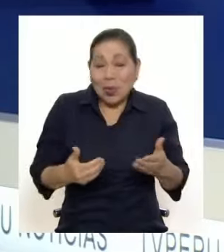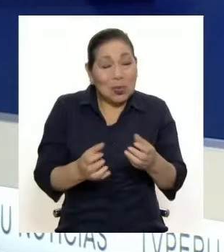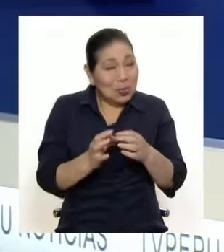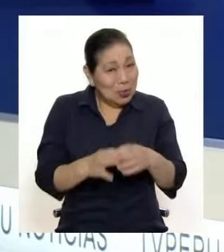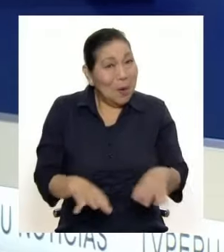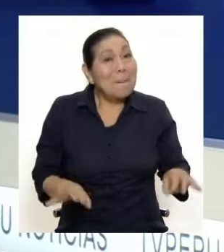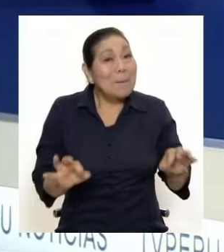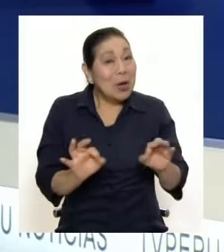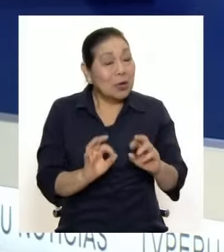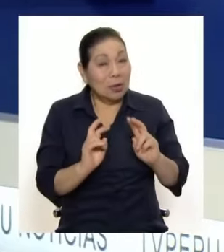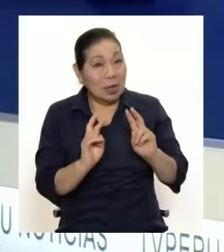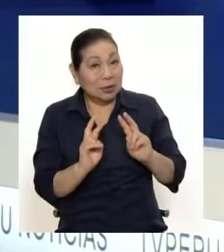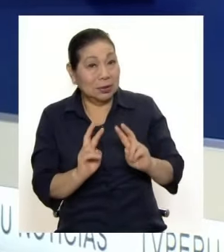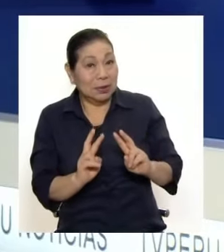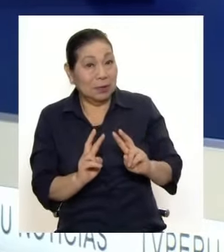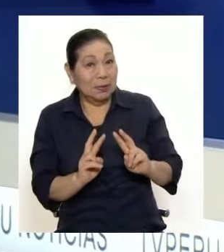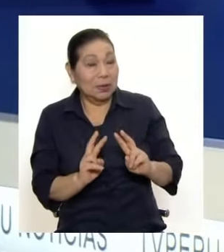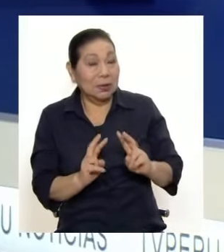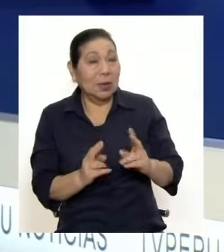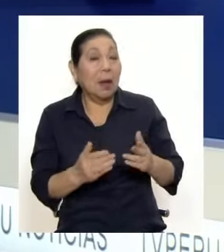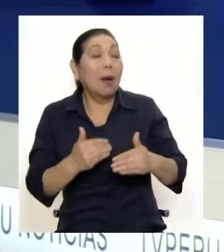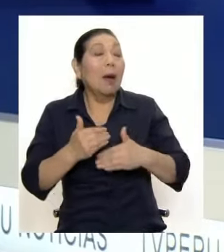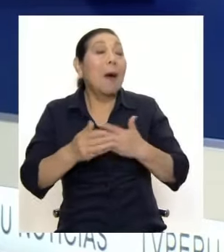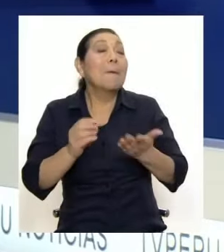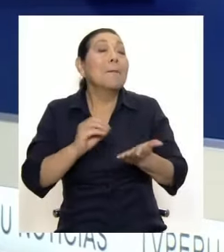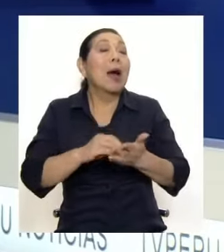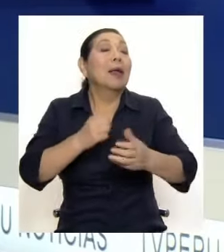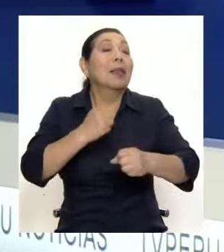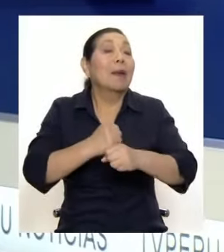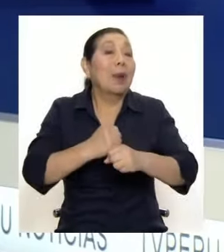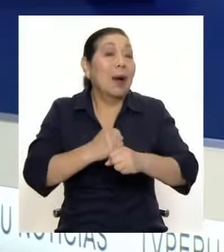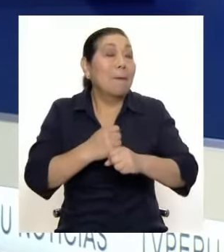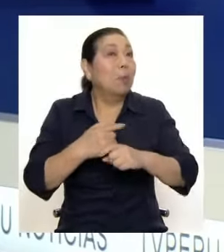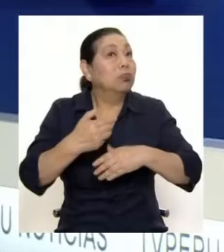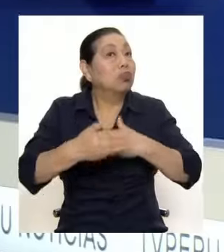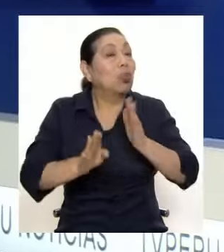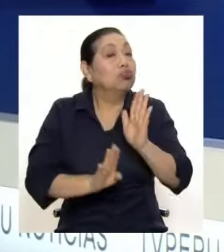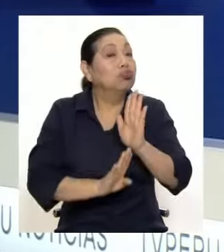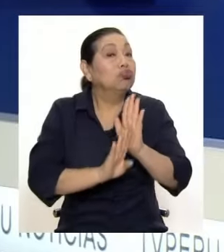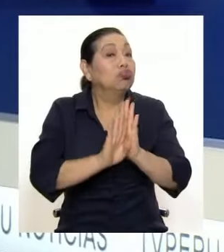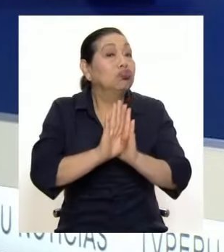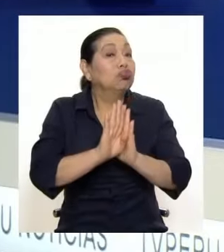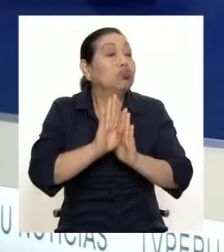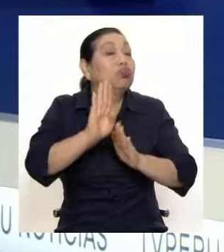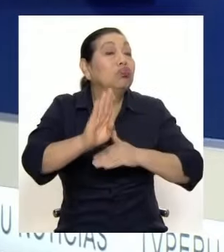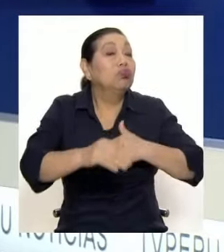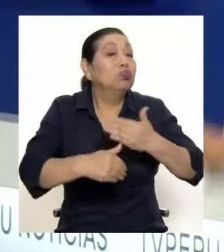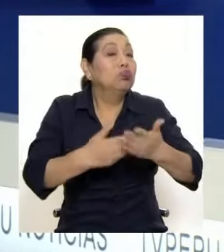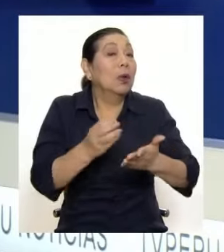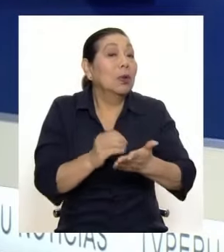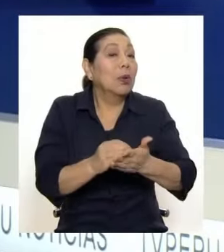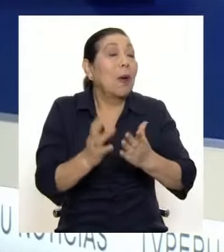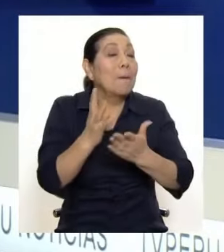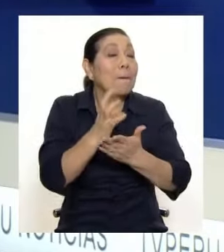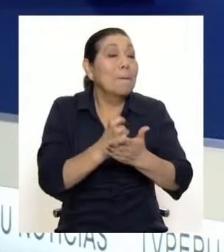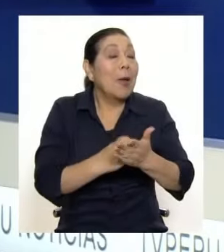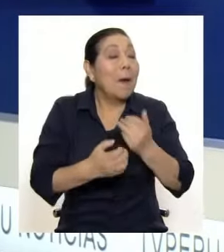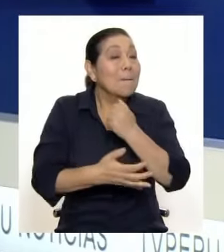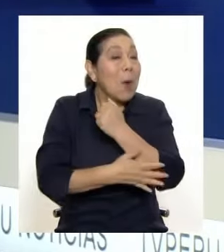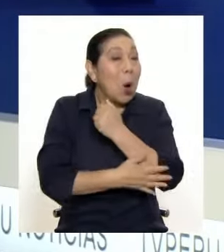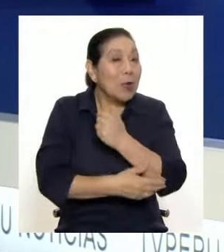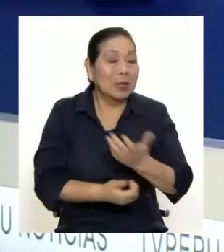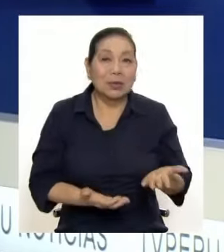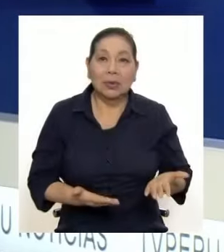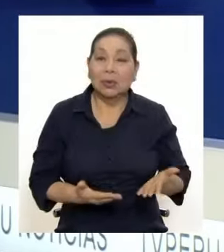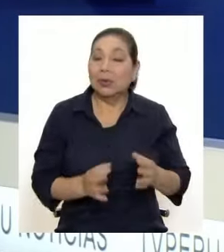importante darse cuenta que eso genera trabajo para peruanos genera desarrollo genera eh reducción de la pobreza